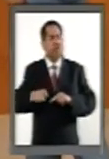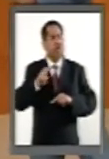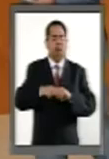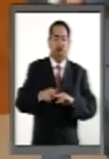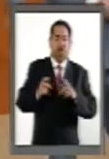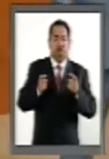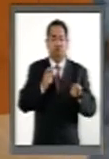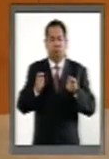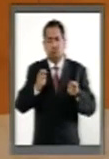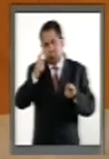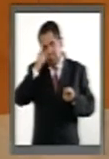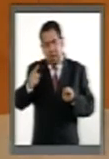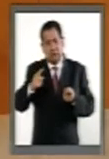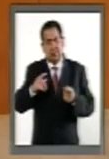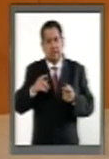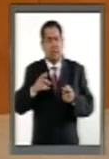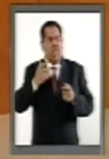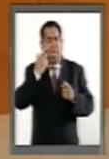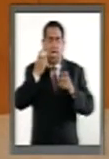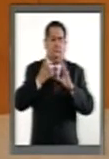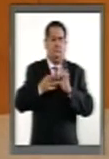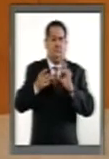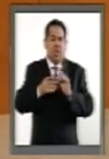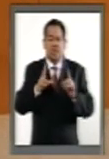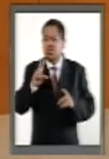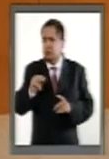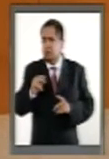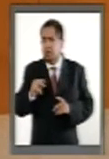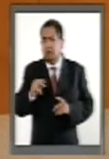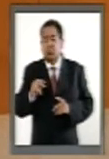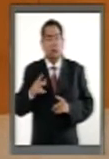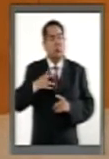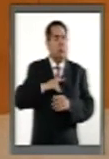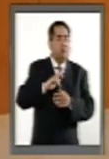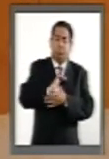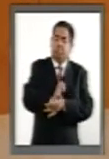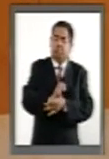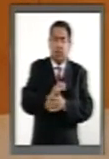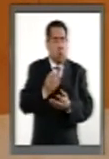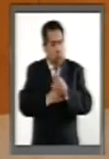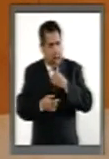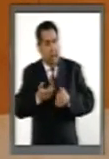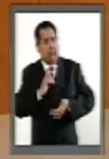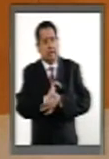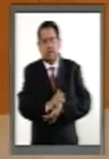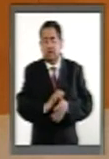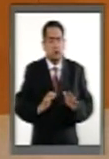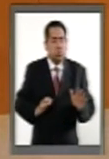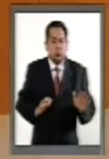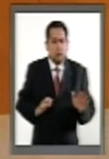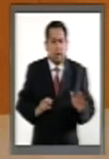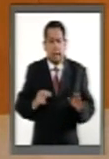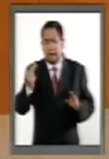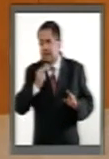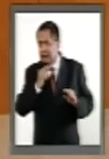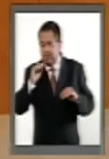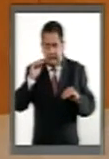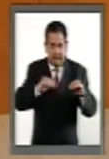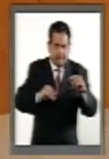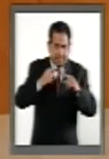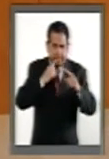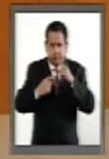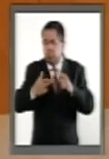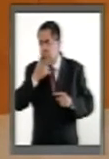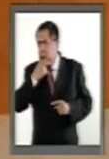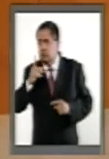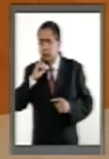poder masculinizado, ese que nos ha discriminado. Requerimos de construir, señoras